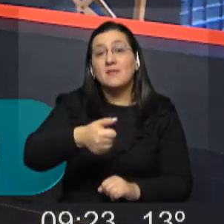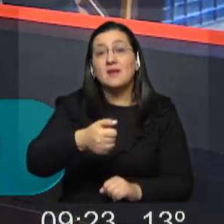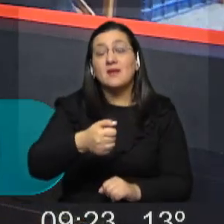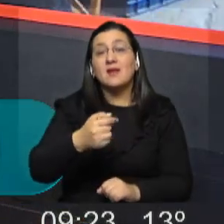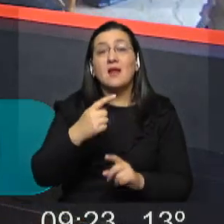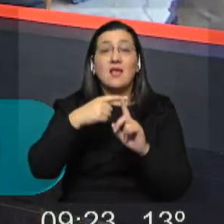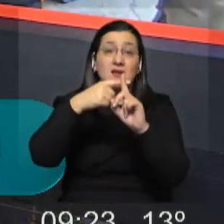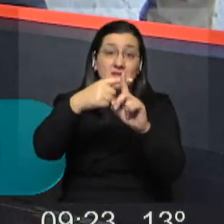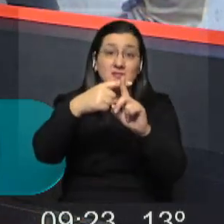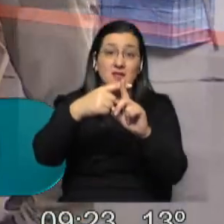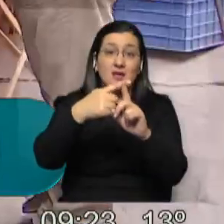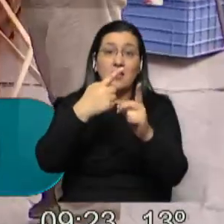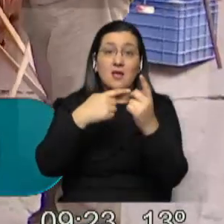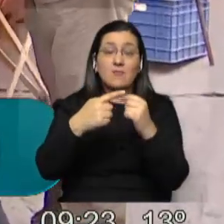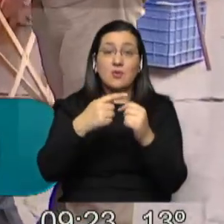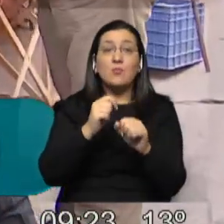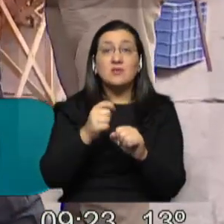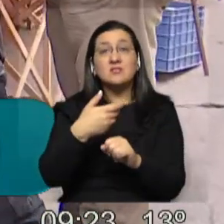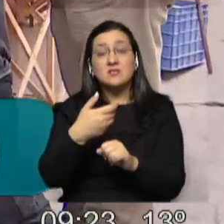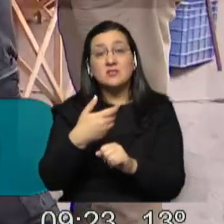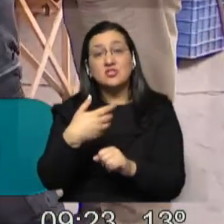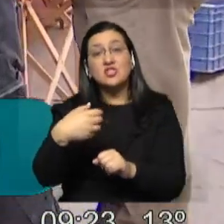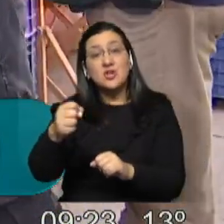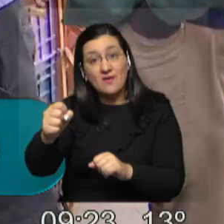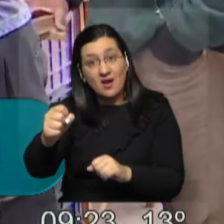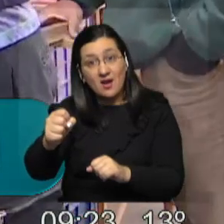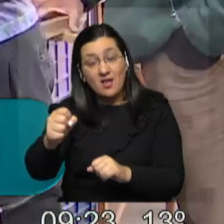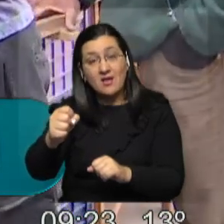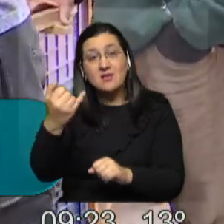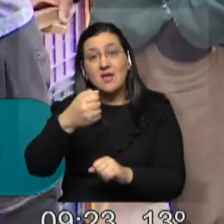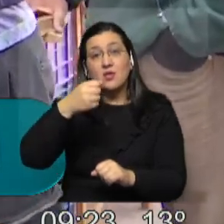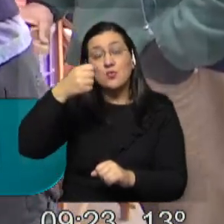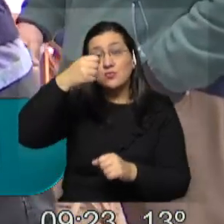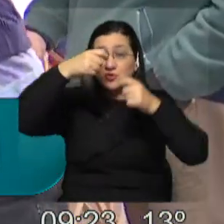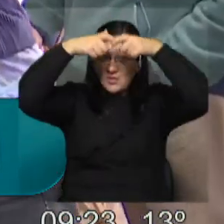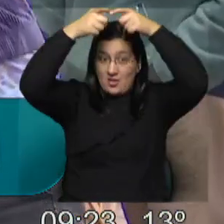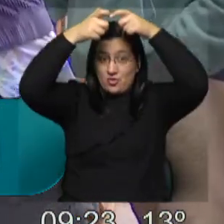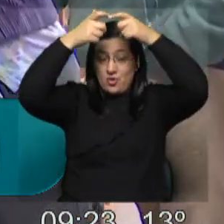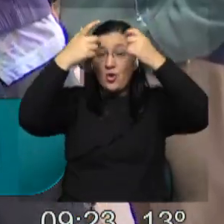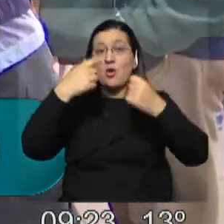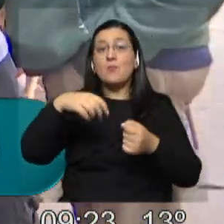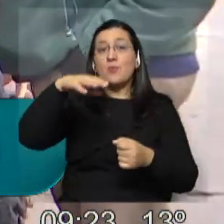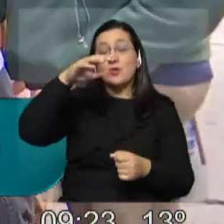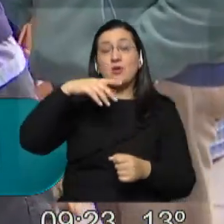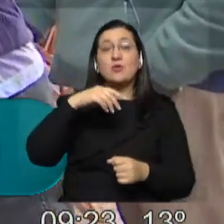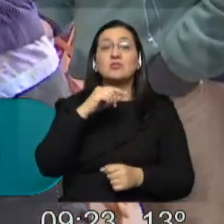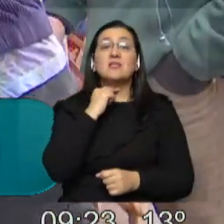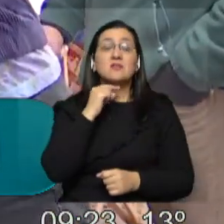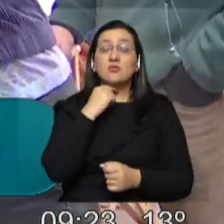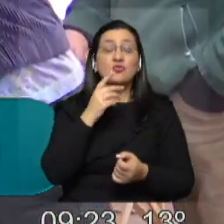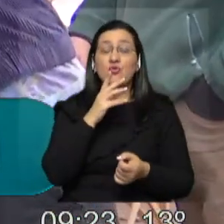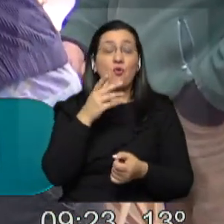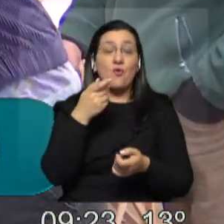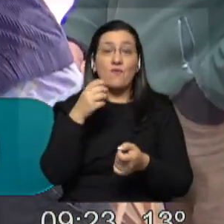la llevas, se la pasas por al lado del santo, que el santo sí está bendecido, porque los sacerdotes no salen a bendecir los puestos de la calle.